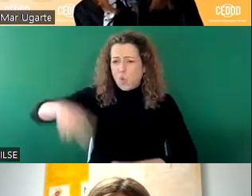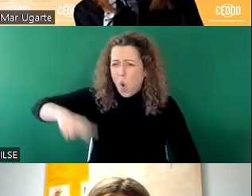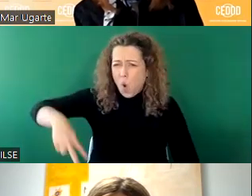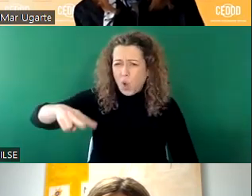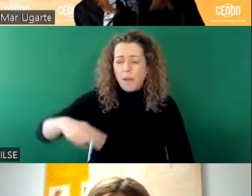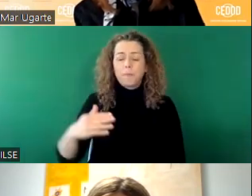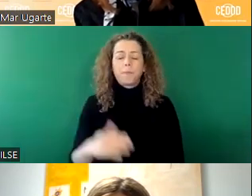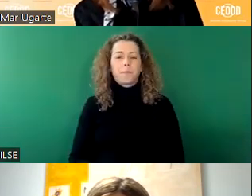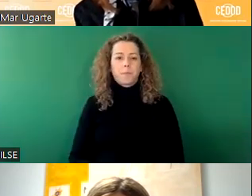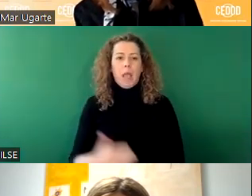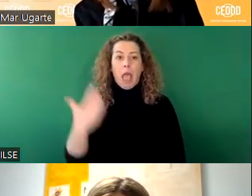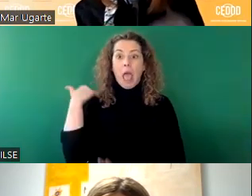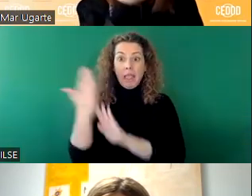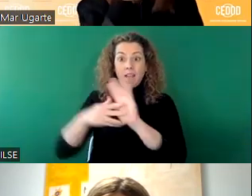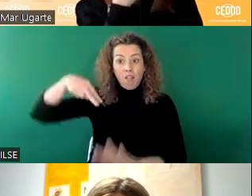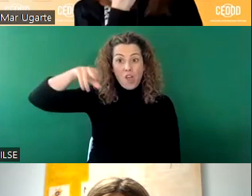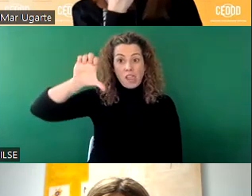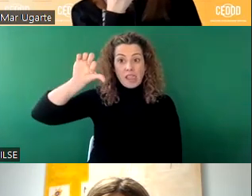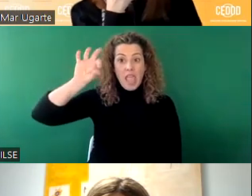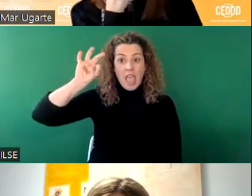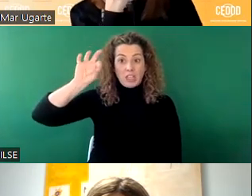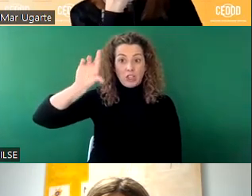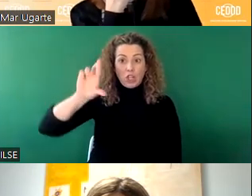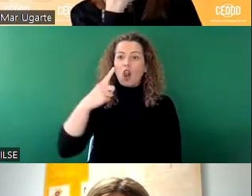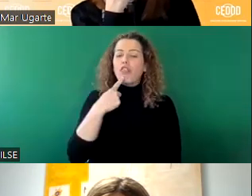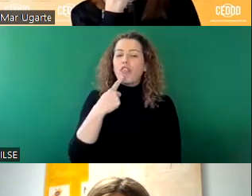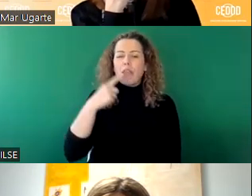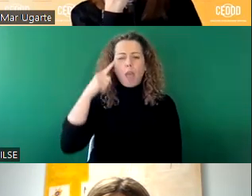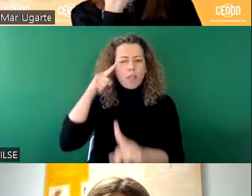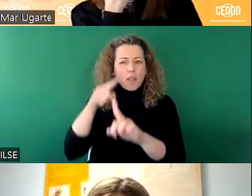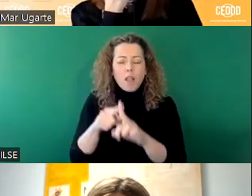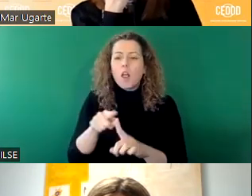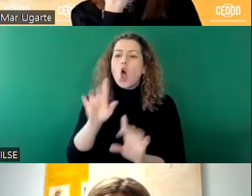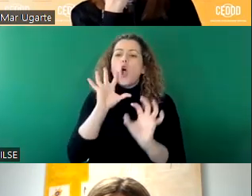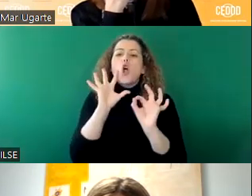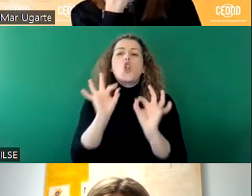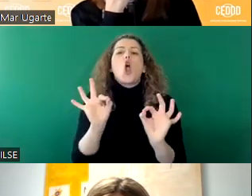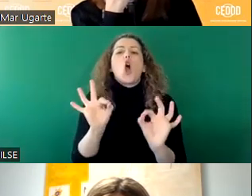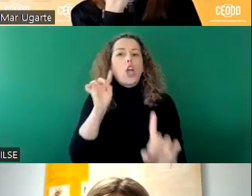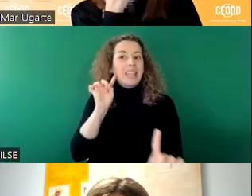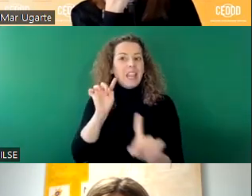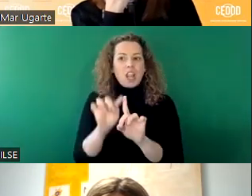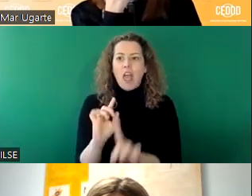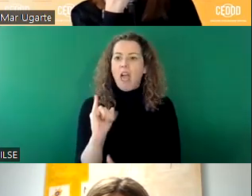antes Néstor comentaba, esa intencionalidad, evidentemente es fundamental la intencionalidad que tenemos cuando hacemos una